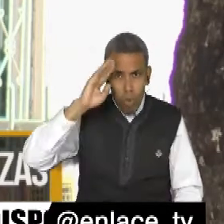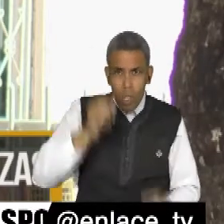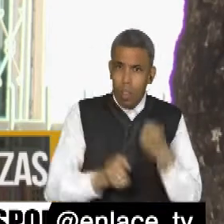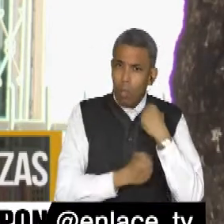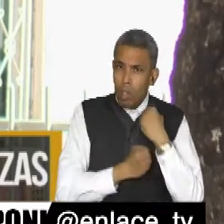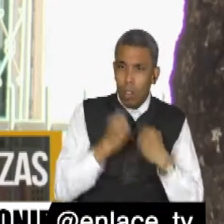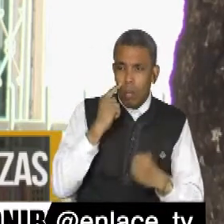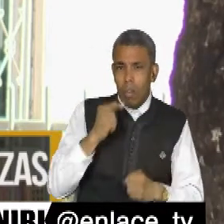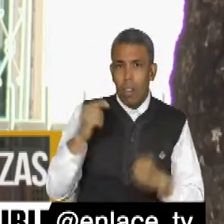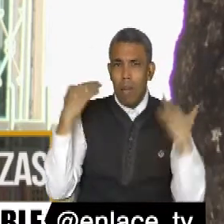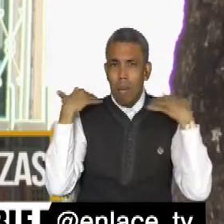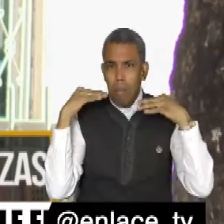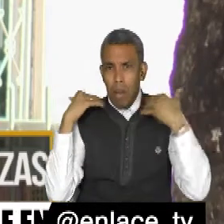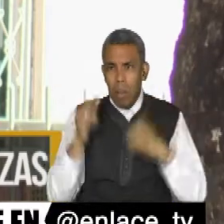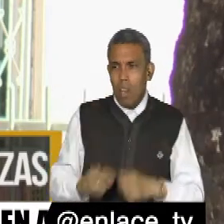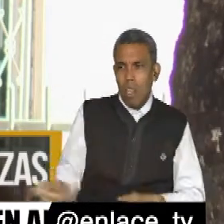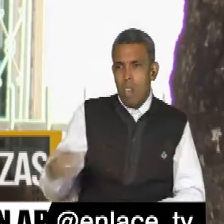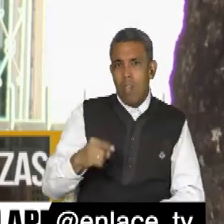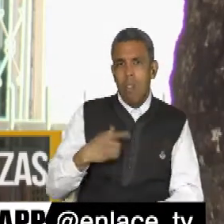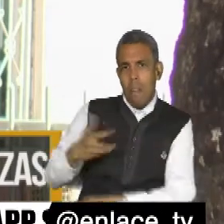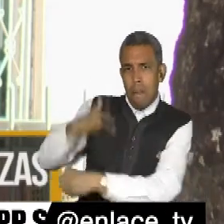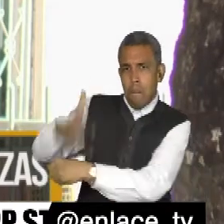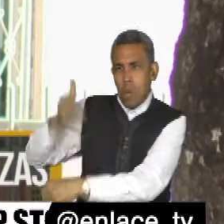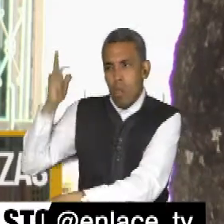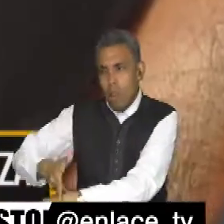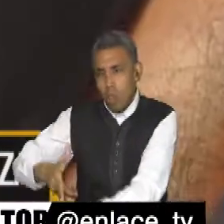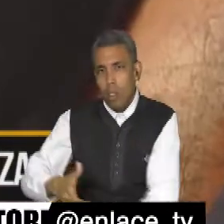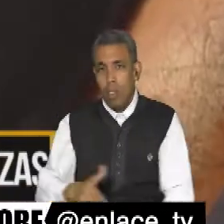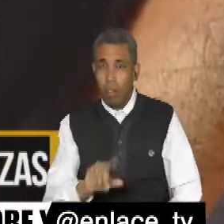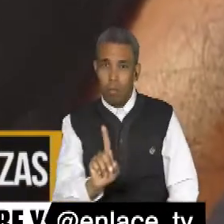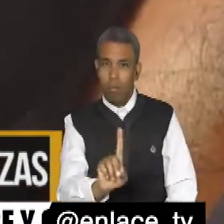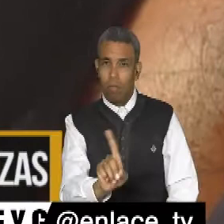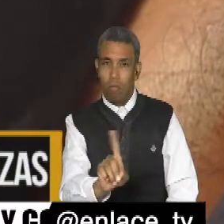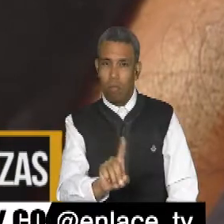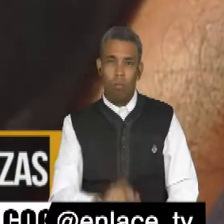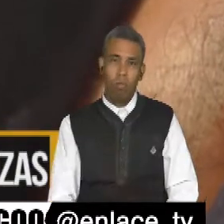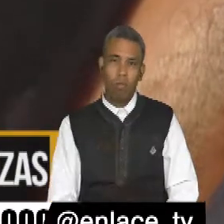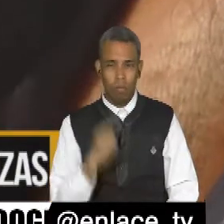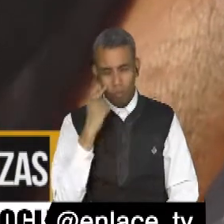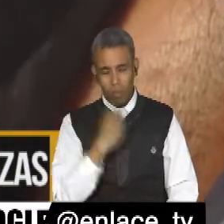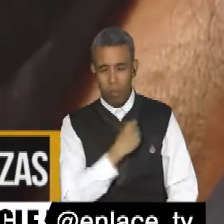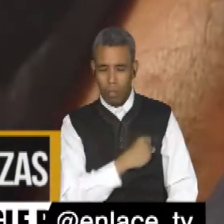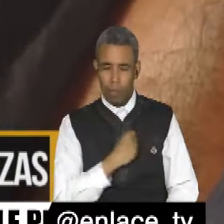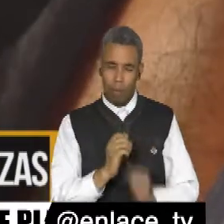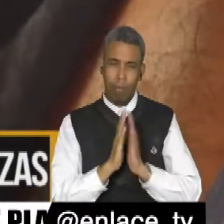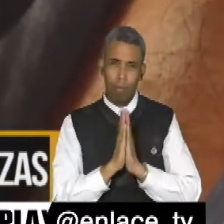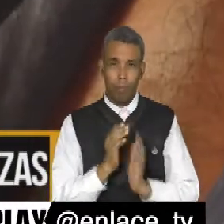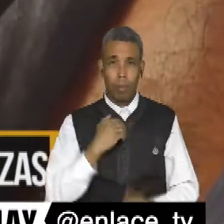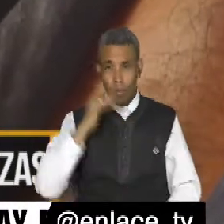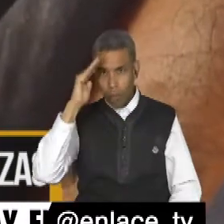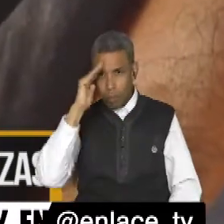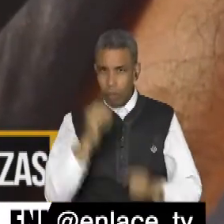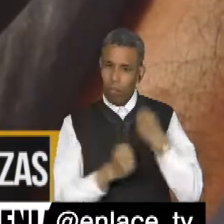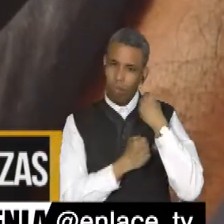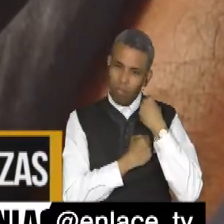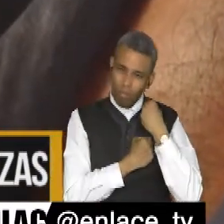el conflicto por el que atraviesa esta región del país. Hombre, que hagan las cosas bien y que no se metan con el